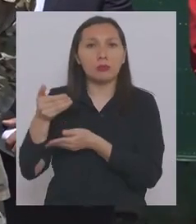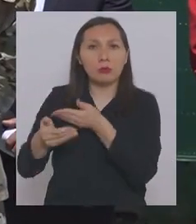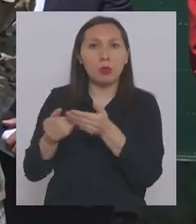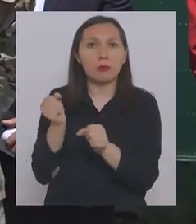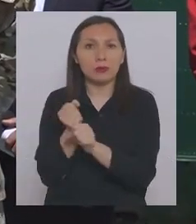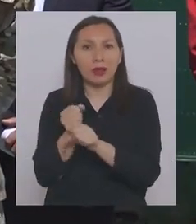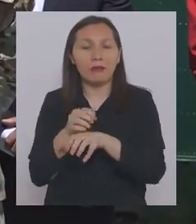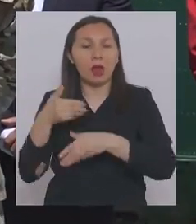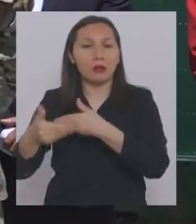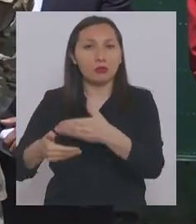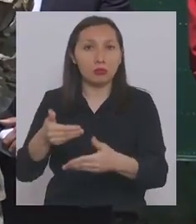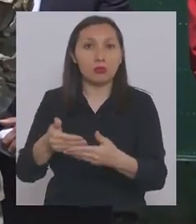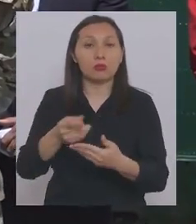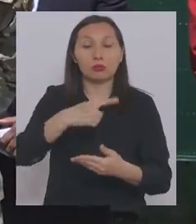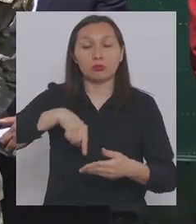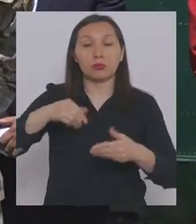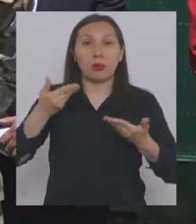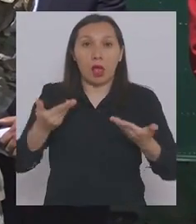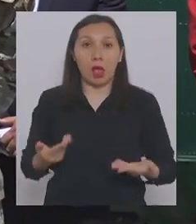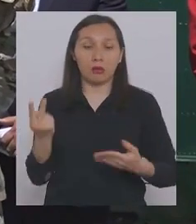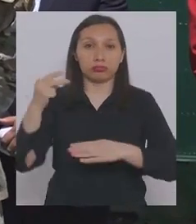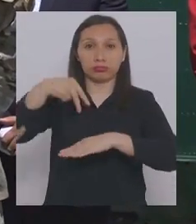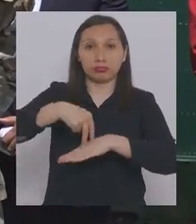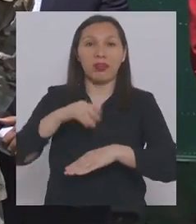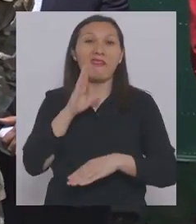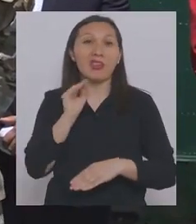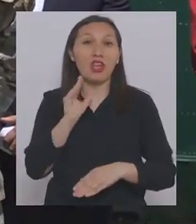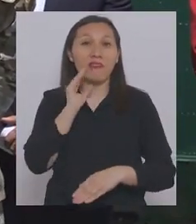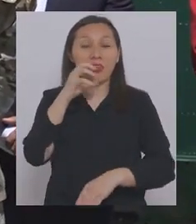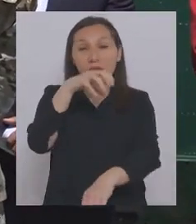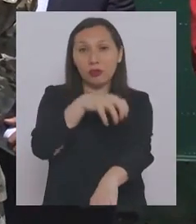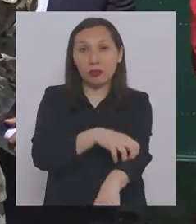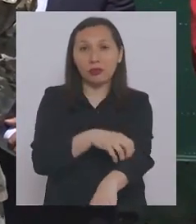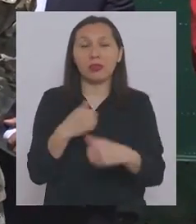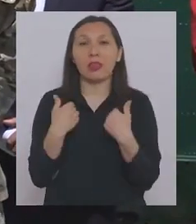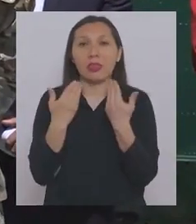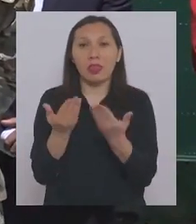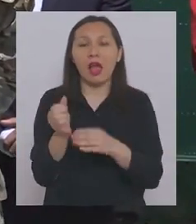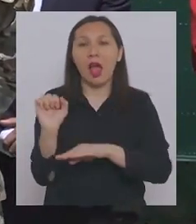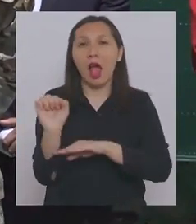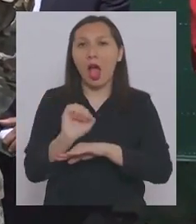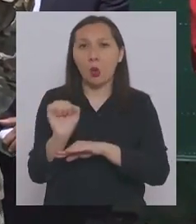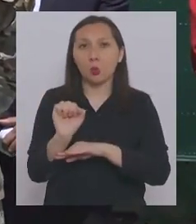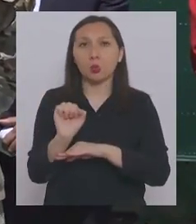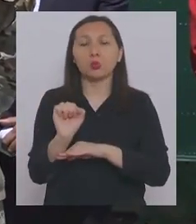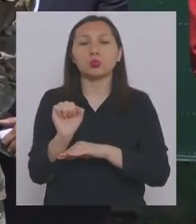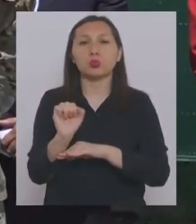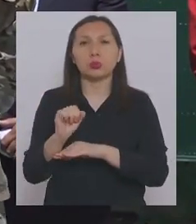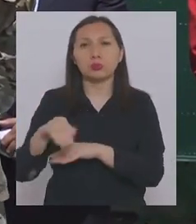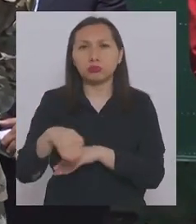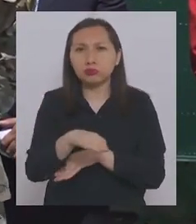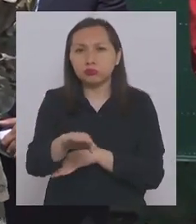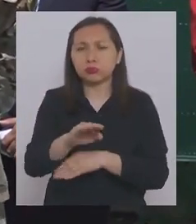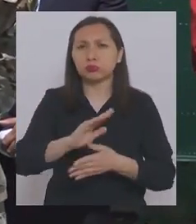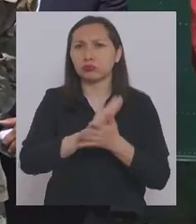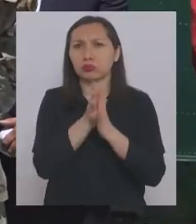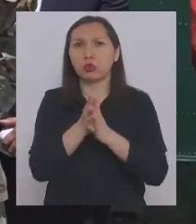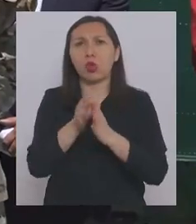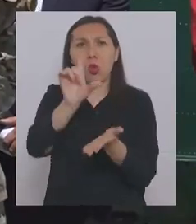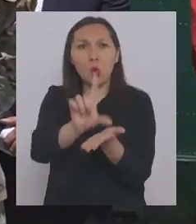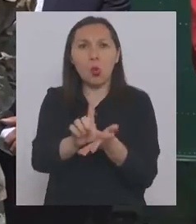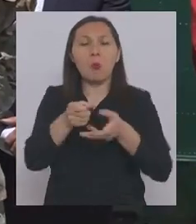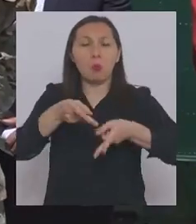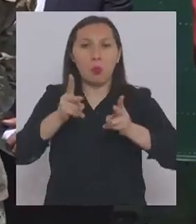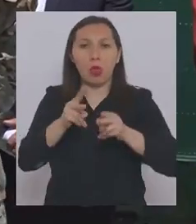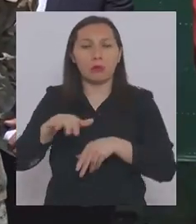procedimientos, estamos hoy en esta región del Biobío entregando vehículos policiales todoterreno, que es parte